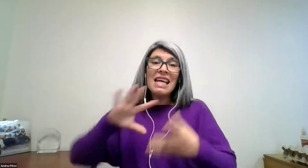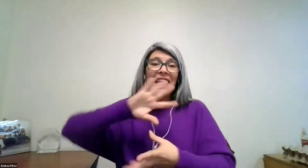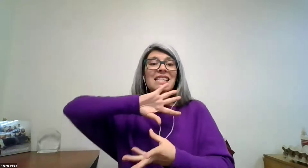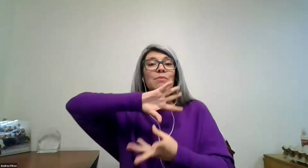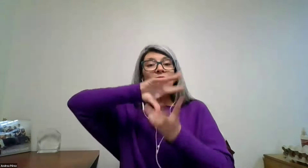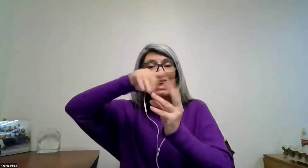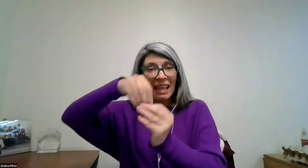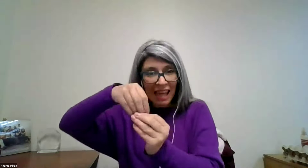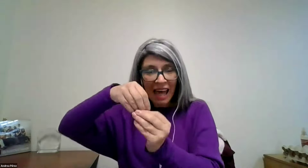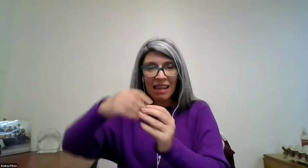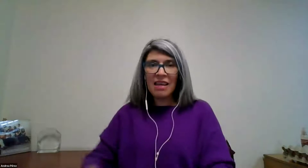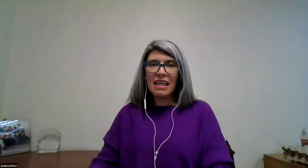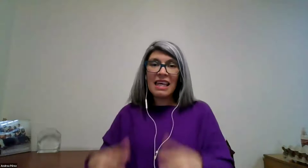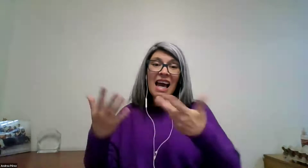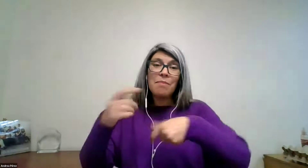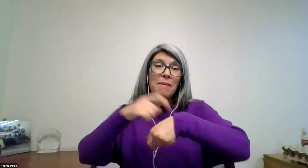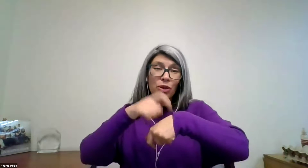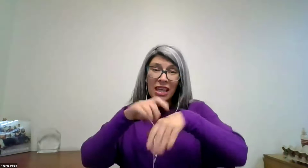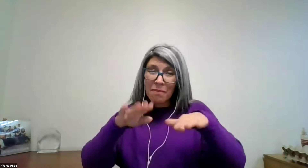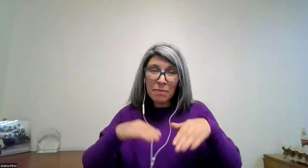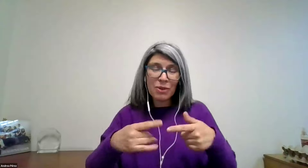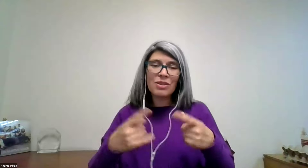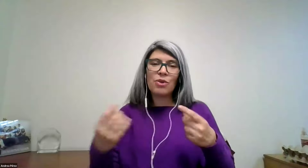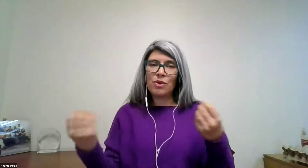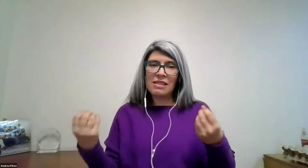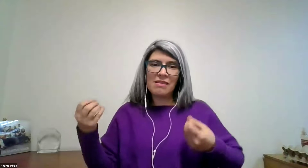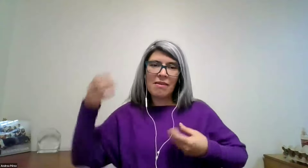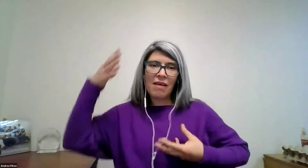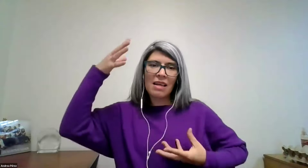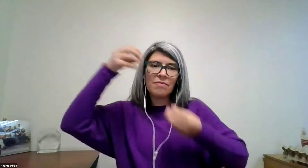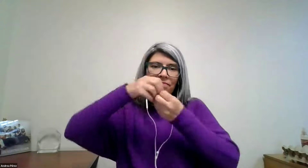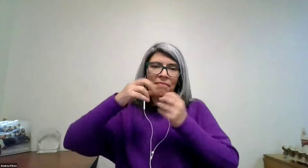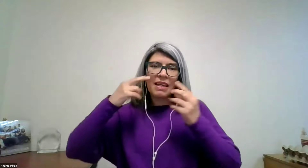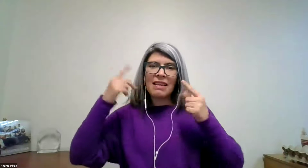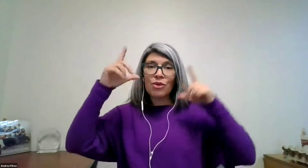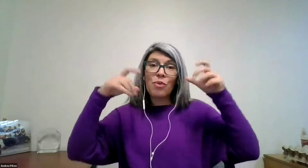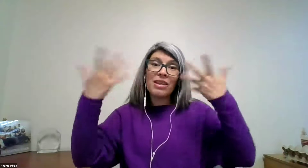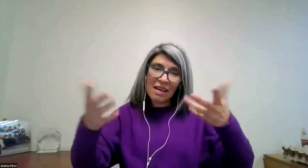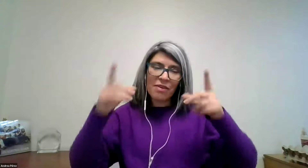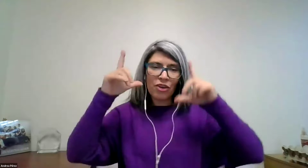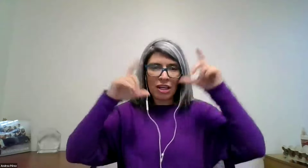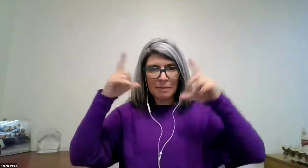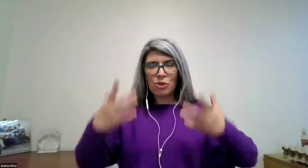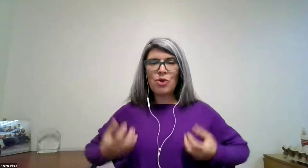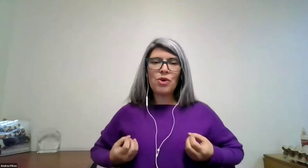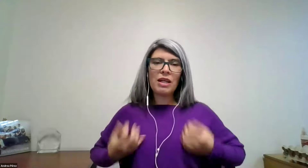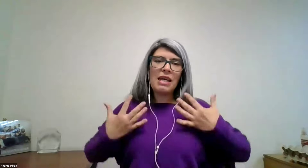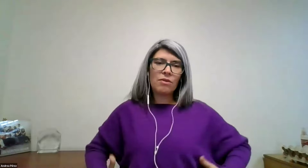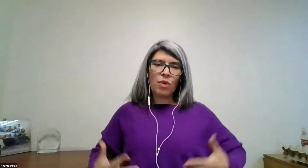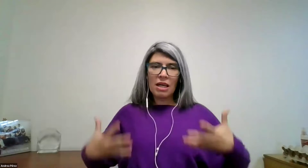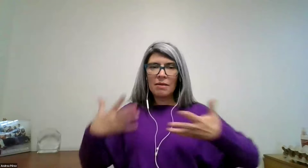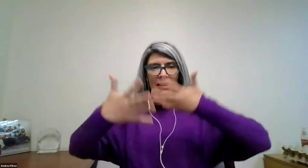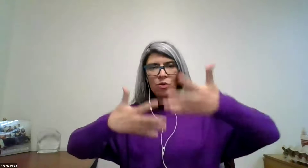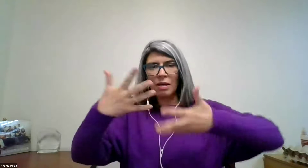¿cierto? La simultaneidad, que es al mismo tiempo, ¿no es cierto? Hay tanto como decía Fabi, las